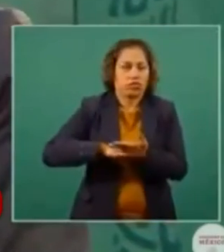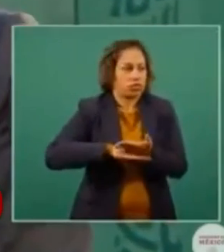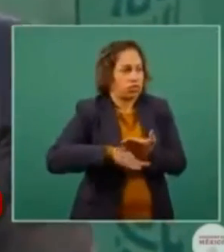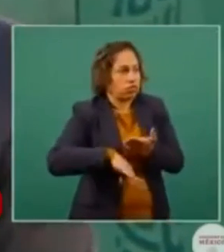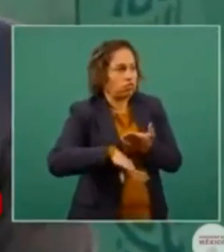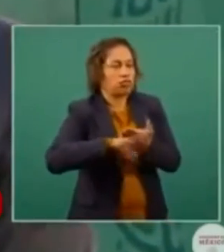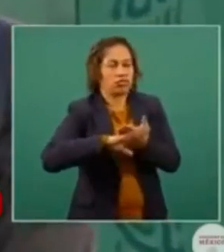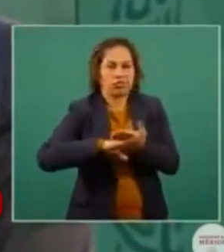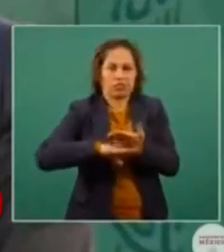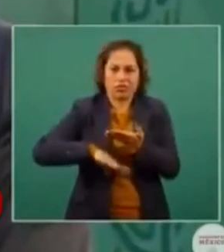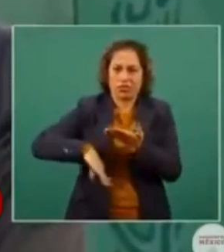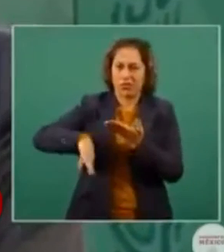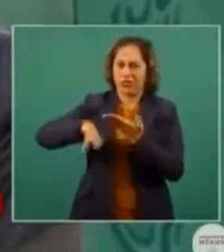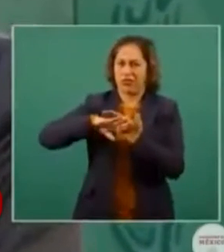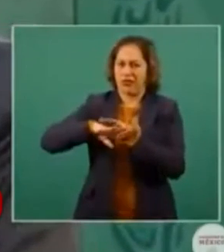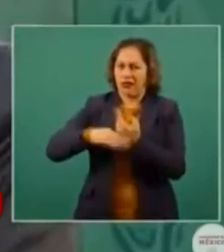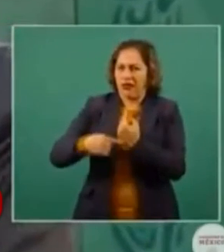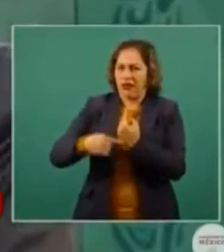ataques.